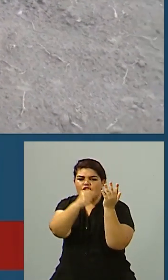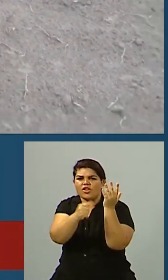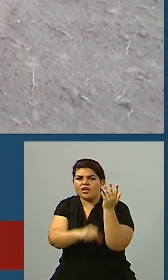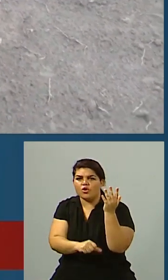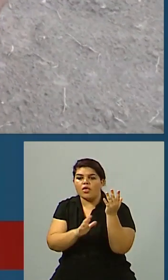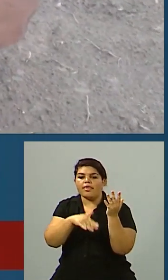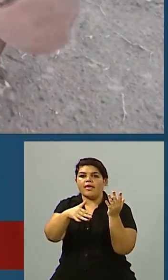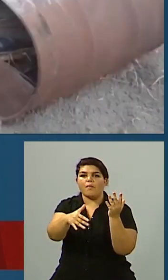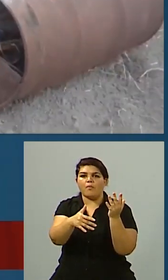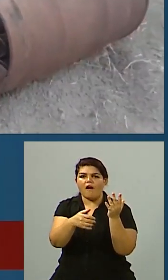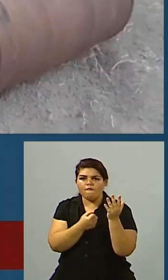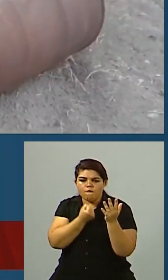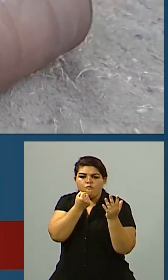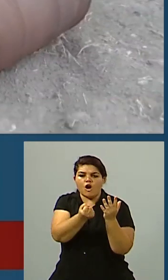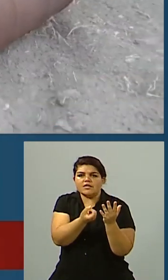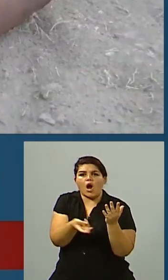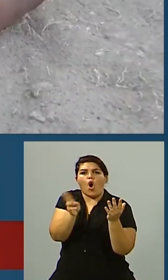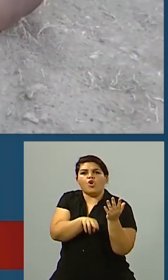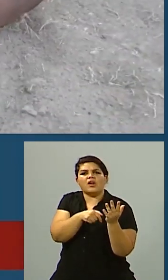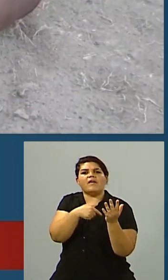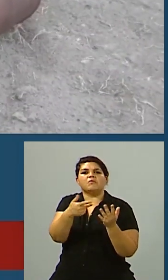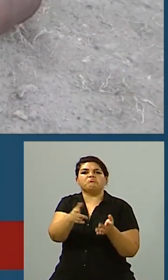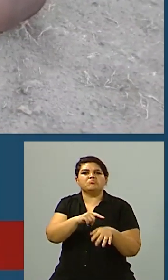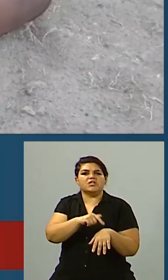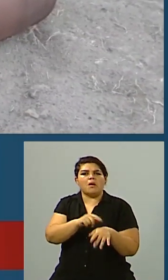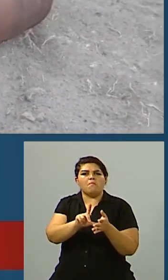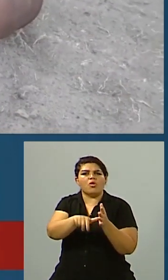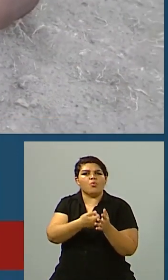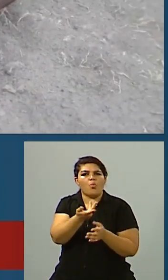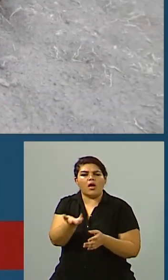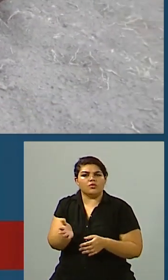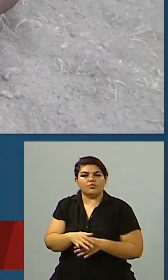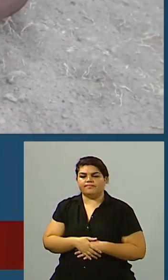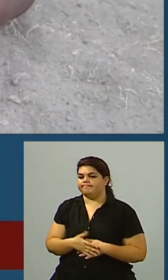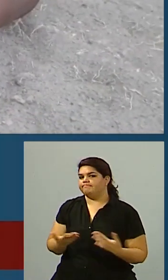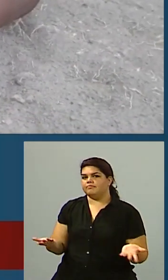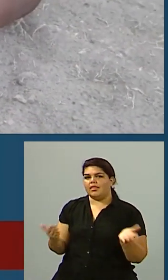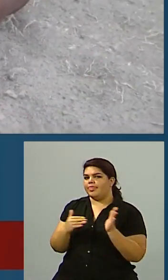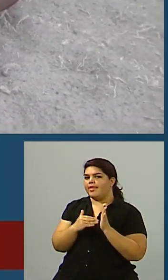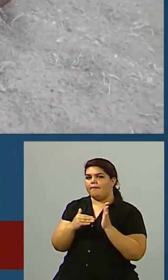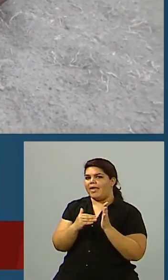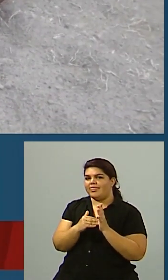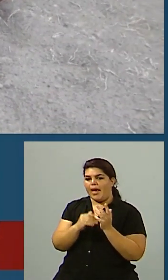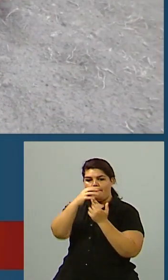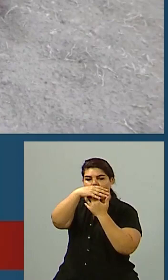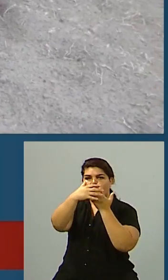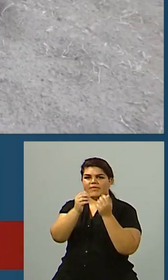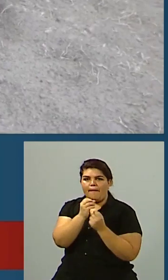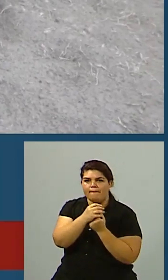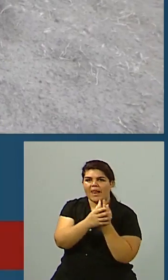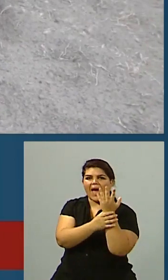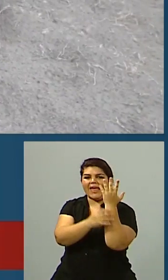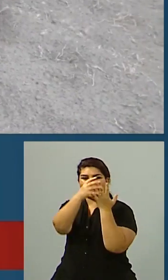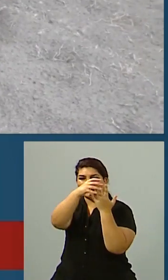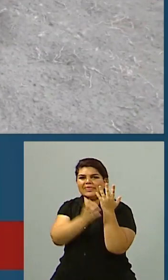¿no es cierto? Pero eso depende mucho del estado de la planta y por supuesto del daño que haya recibido. Una planta herida por